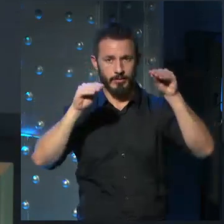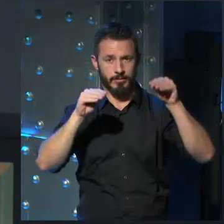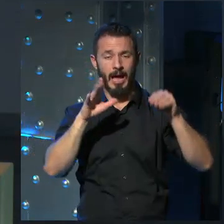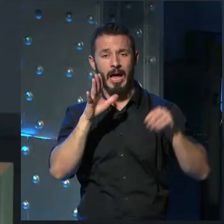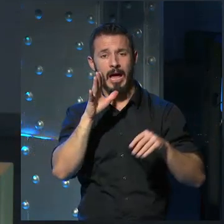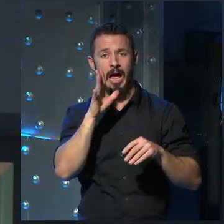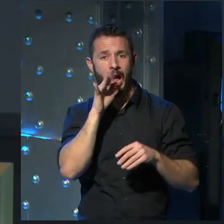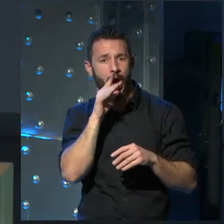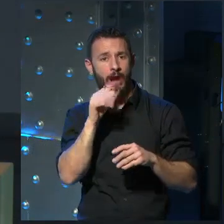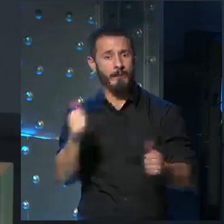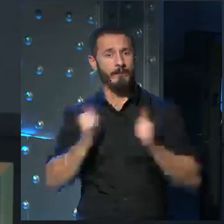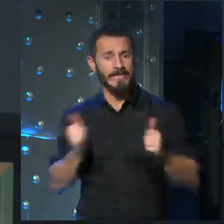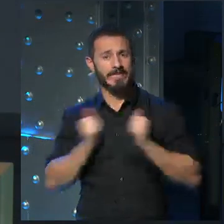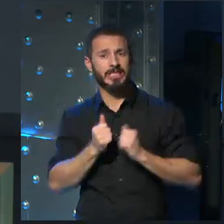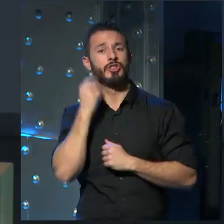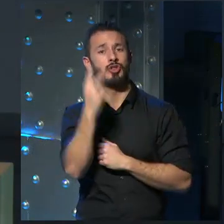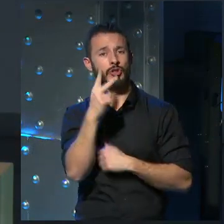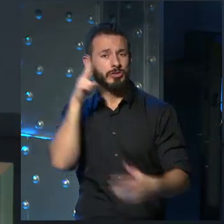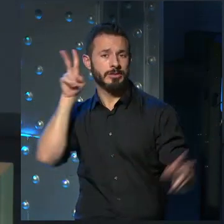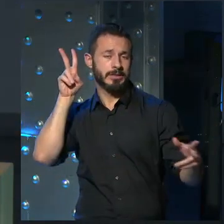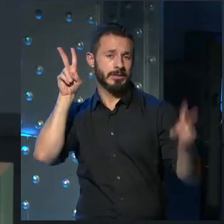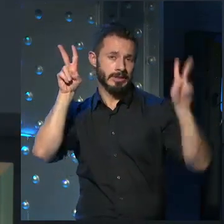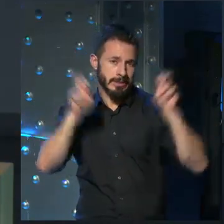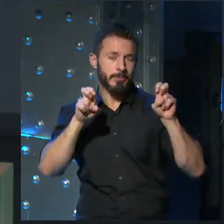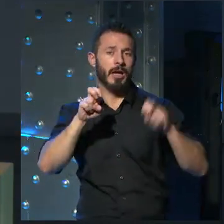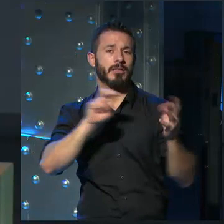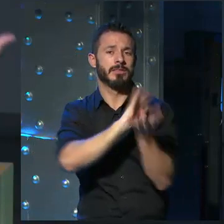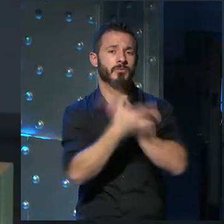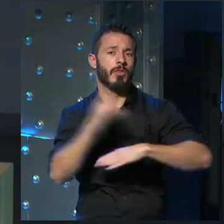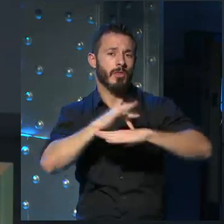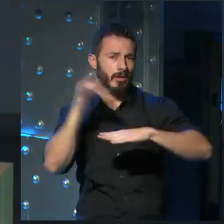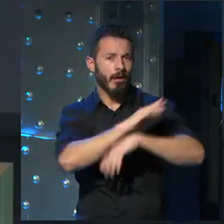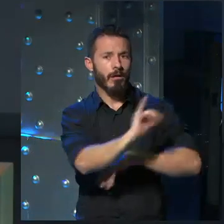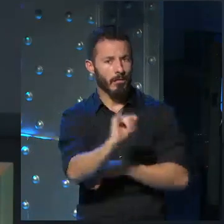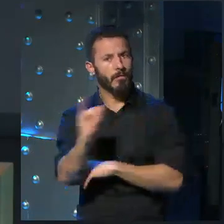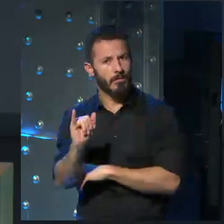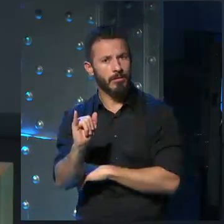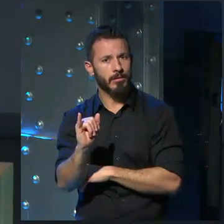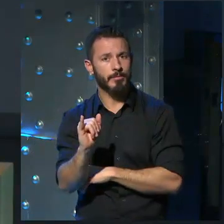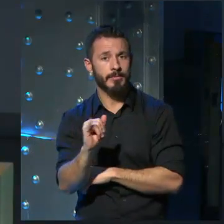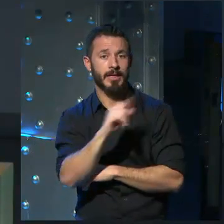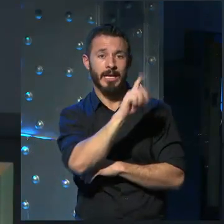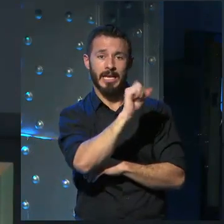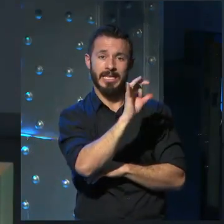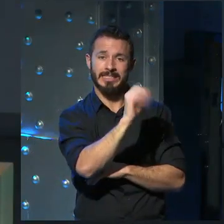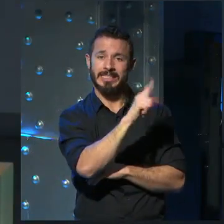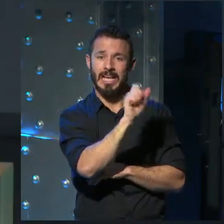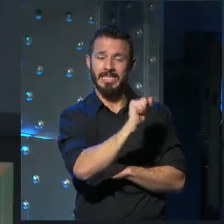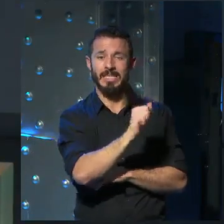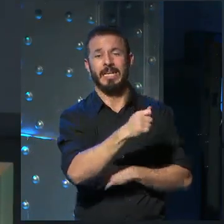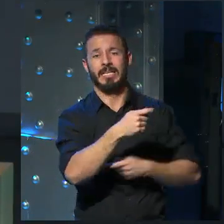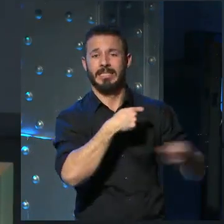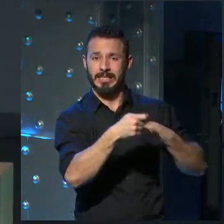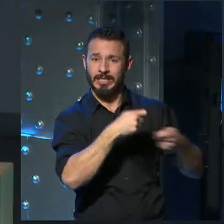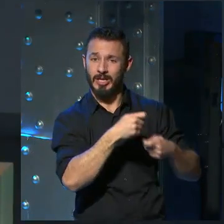másters relacionados con la transformación digital que están apoyados por la SAE Business School y tenemos